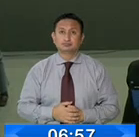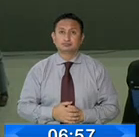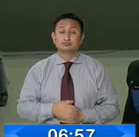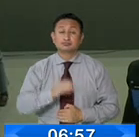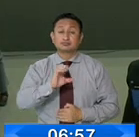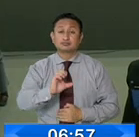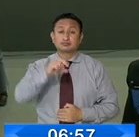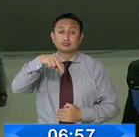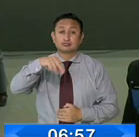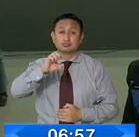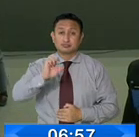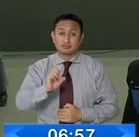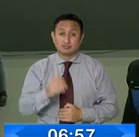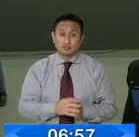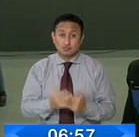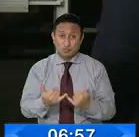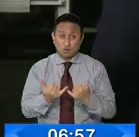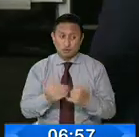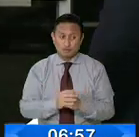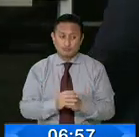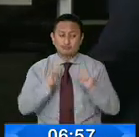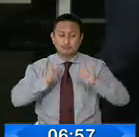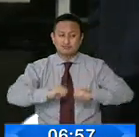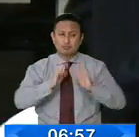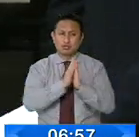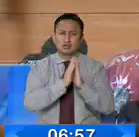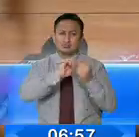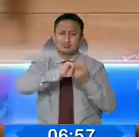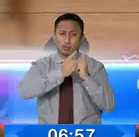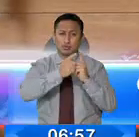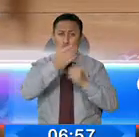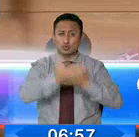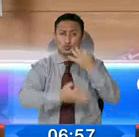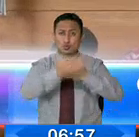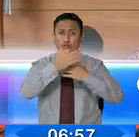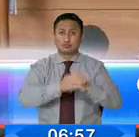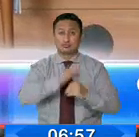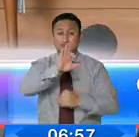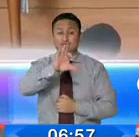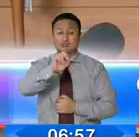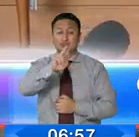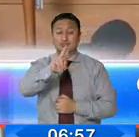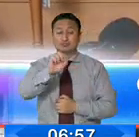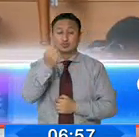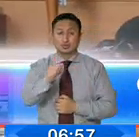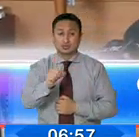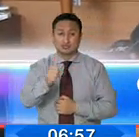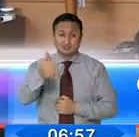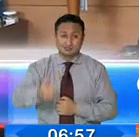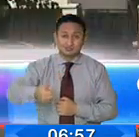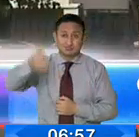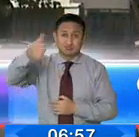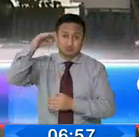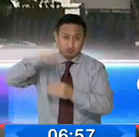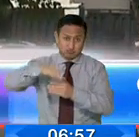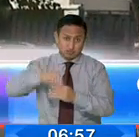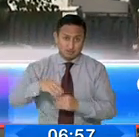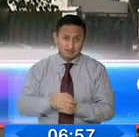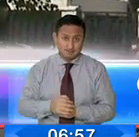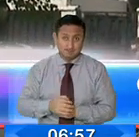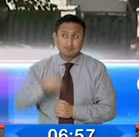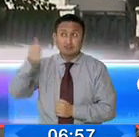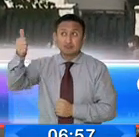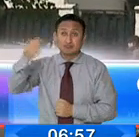Consejo Nacional Electoral presentó una recusación contra el juez Ángel Torres del Tribunal Contencioso Electoral, mismo que